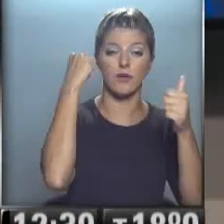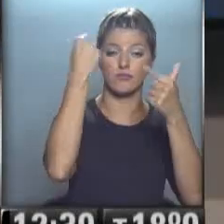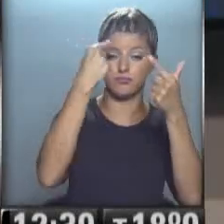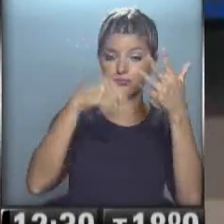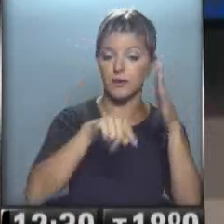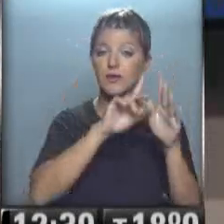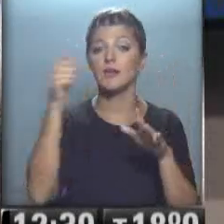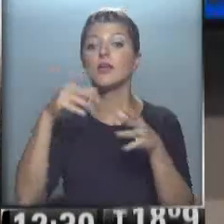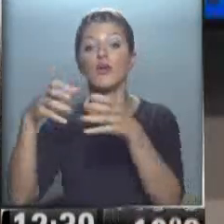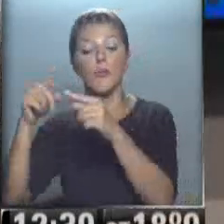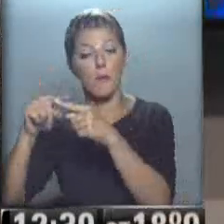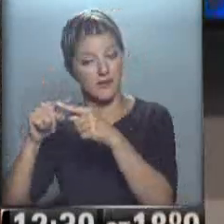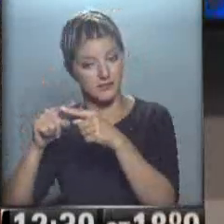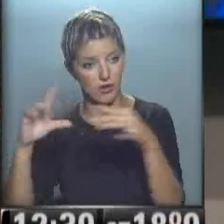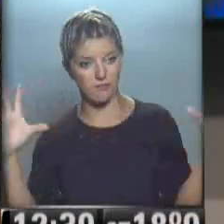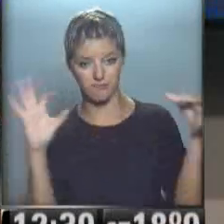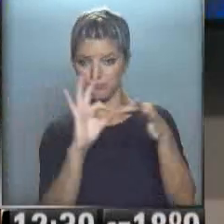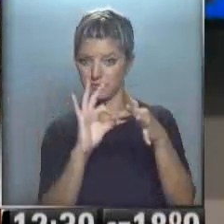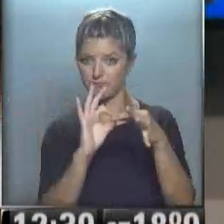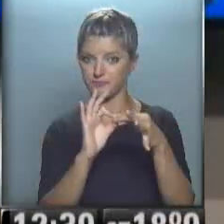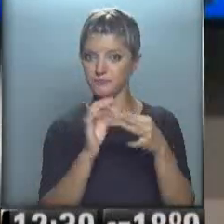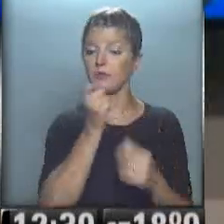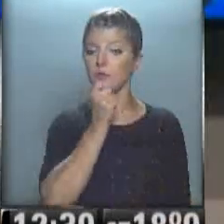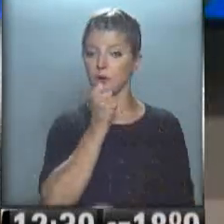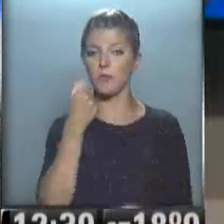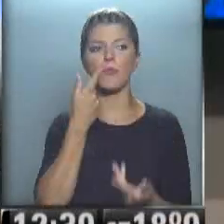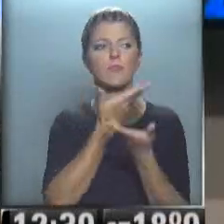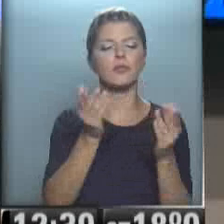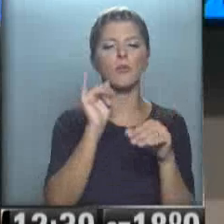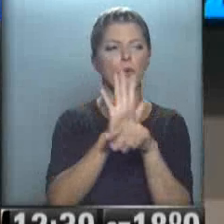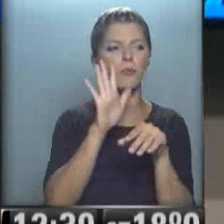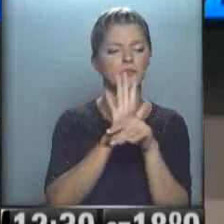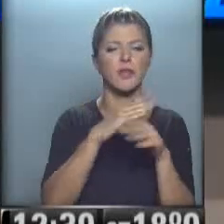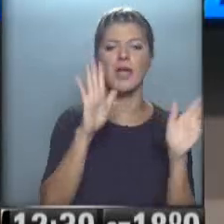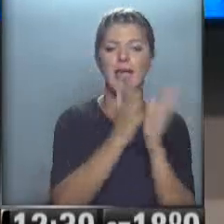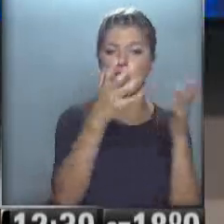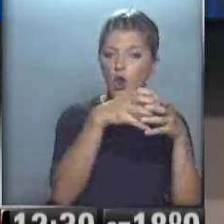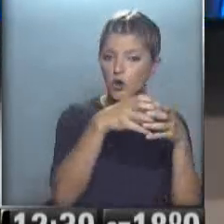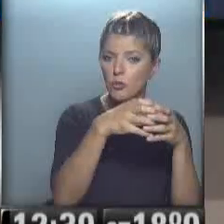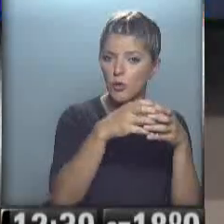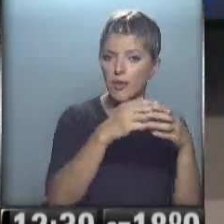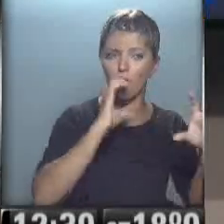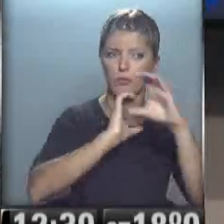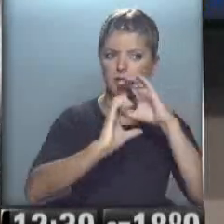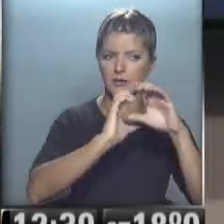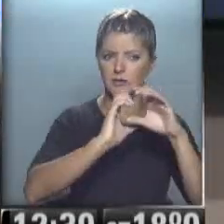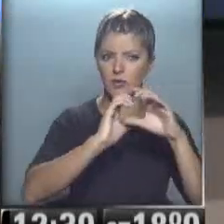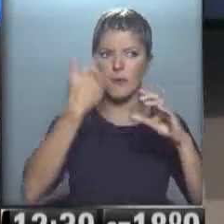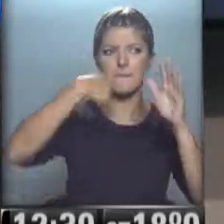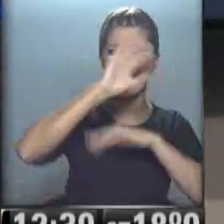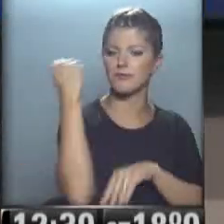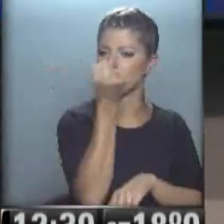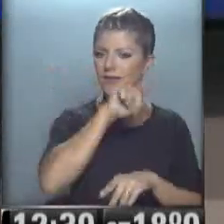países latinoamericanos da la sensación que los medios de comunicación reemplazan a los partidos políticos y este es un caso realmente